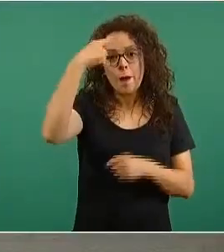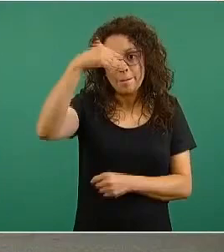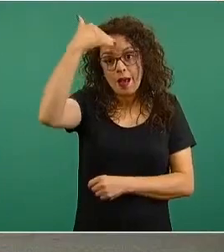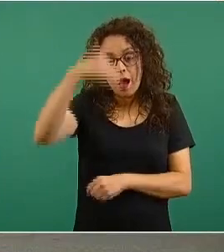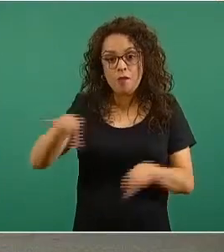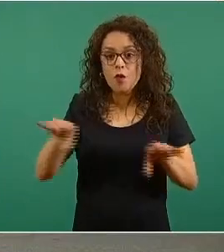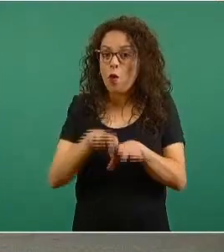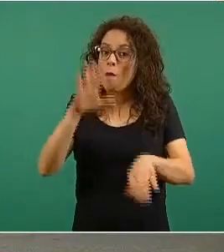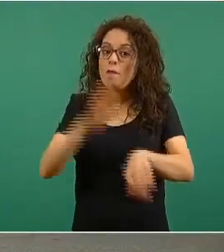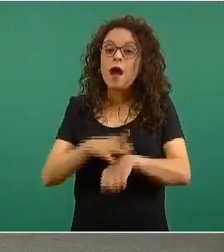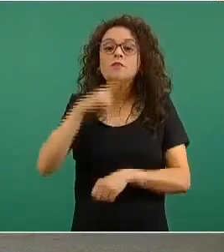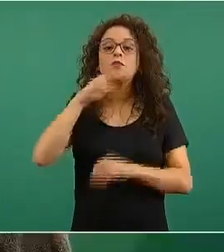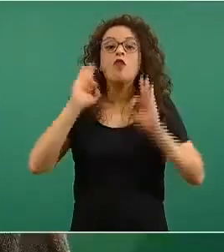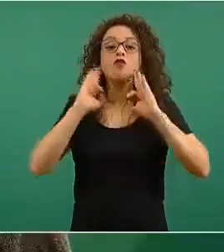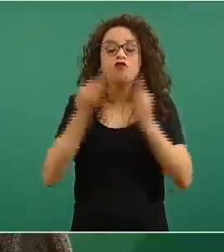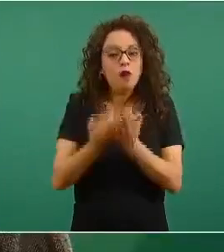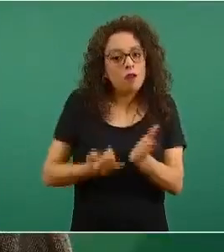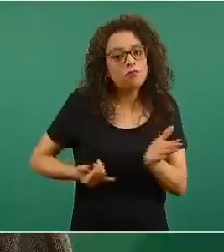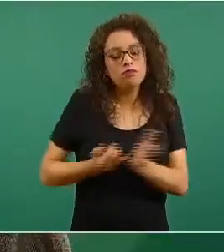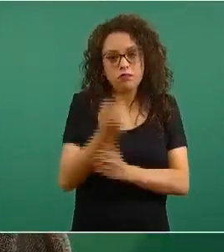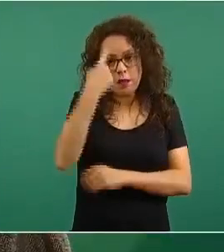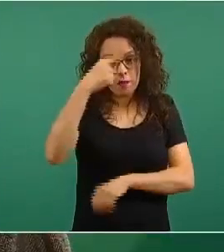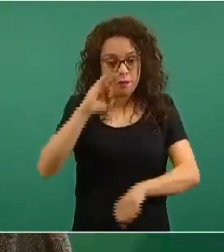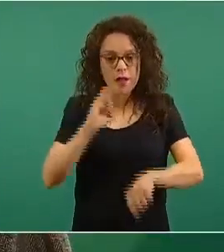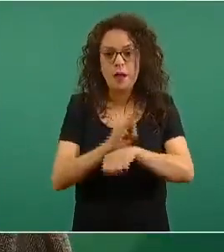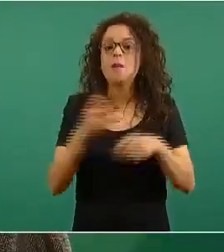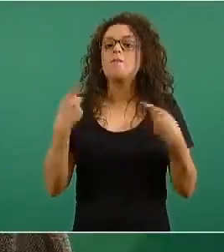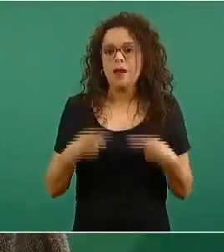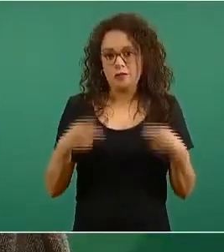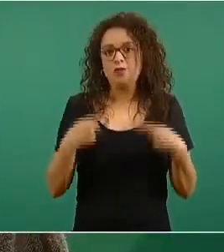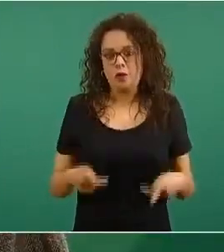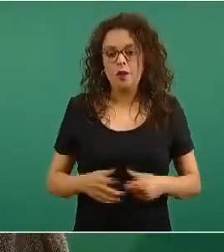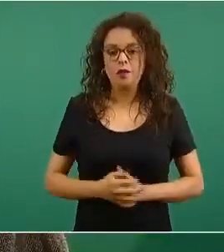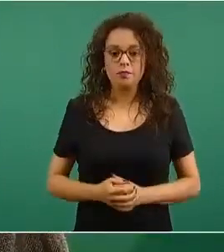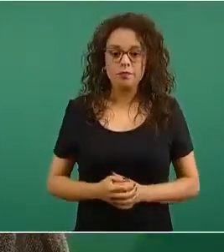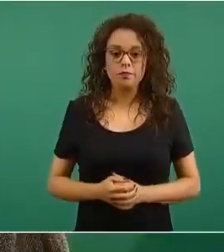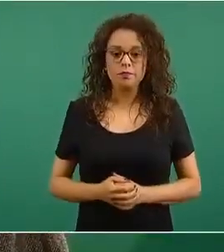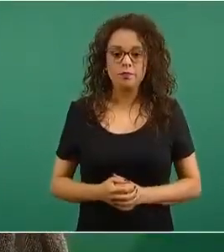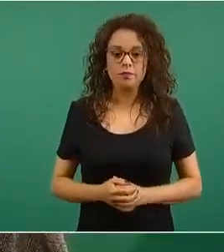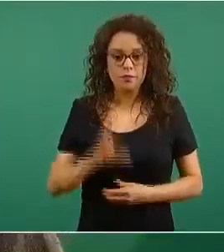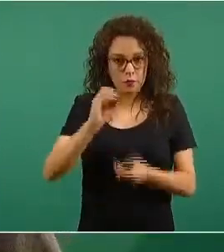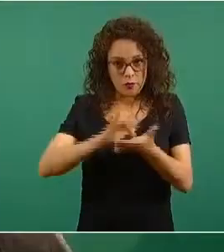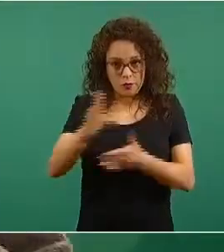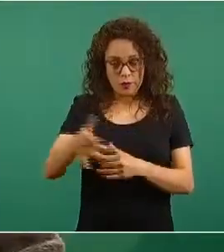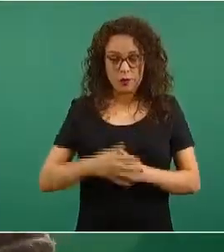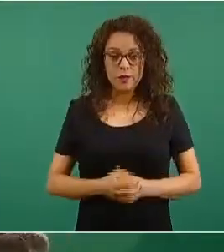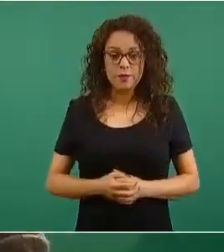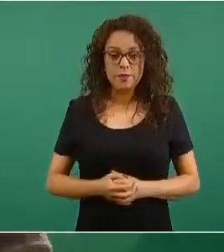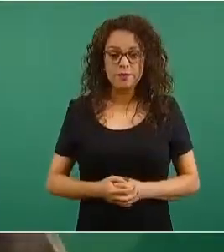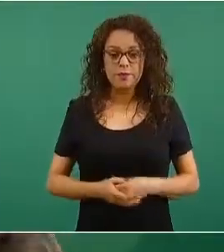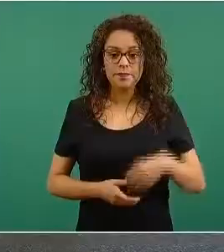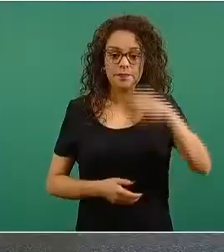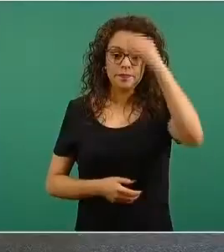más convenientes que optimicen la protección de las personas. Muchas gracias.